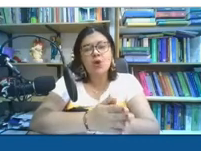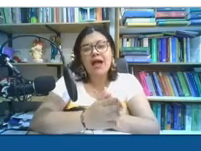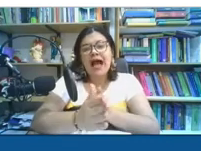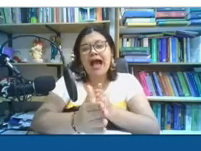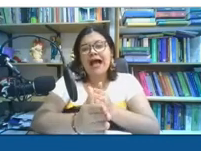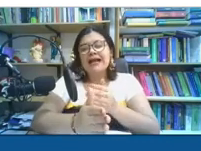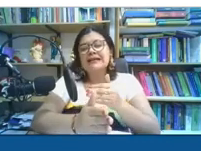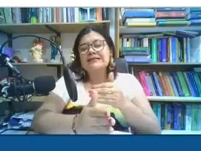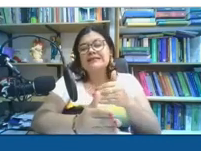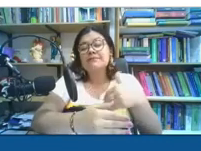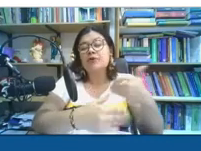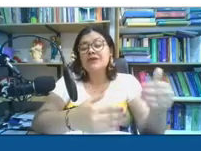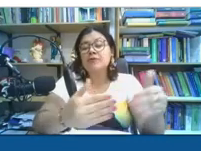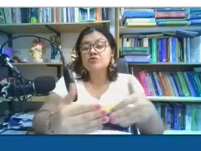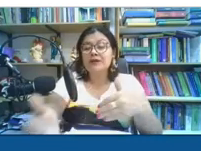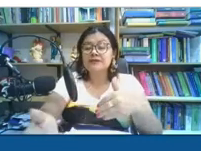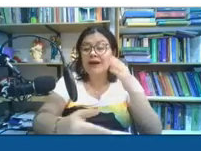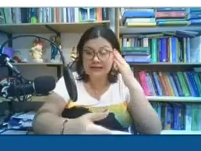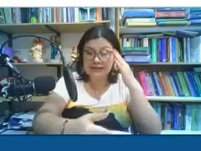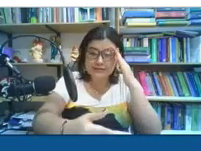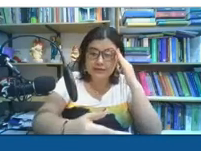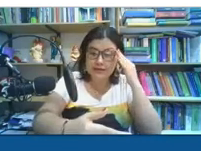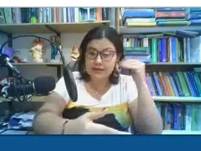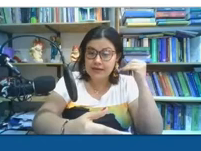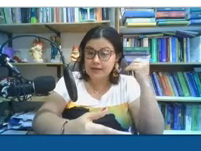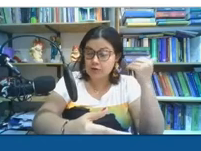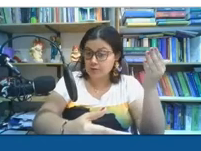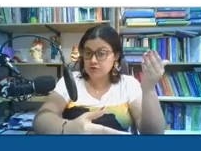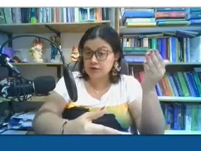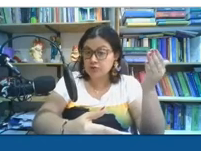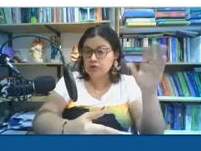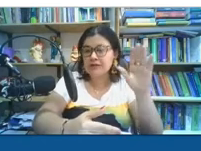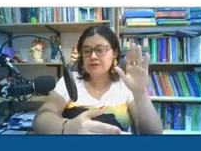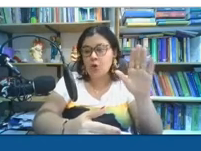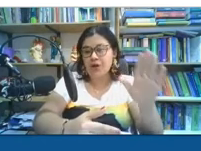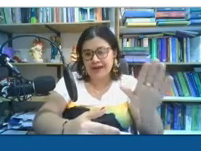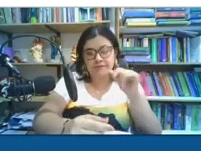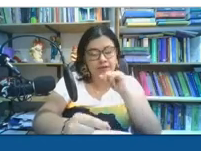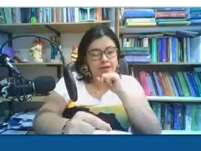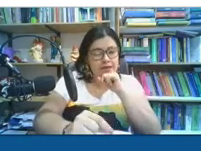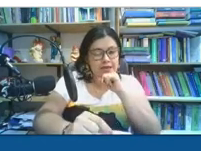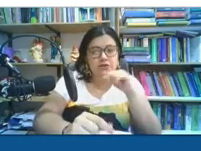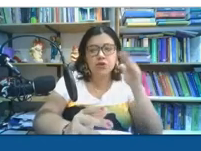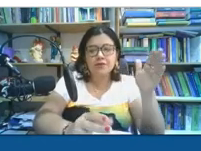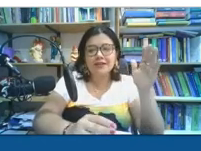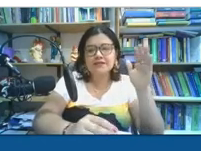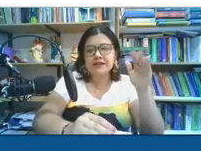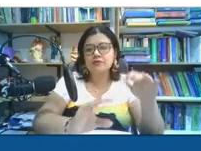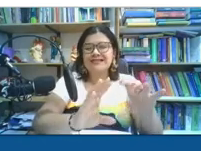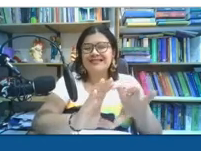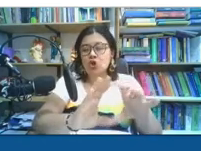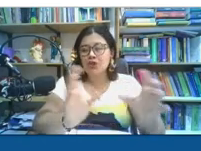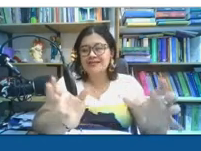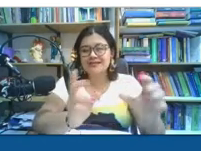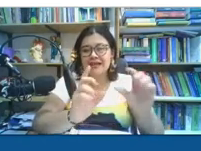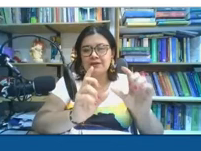respecto a si podía postularse a varias corporaciones autónomas o carl y nosotros de manifesta